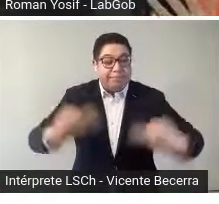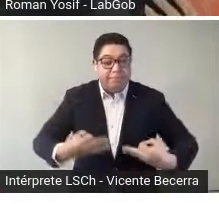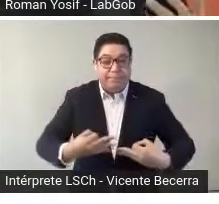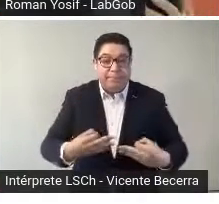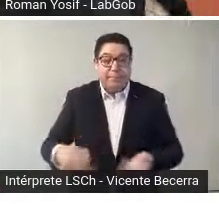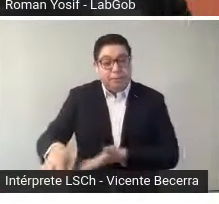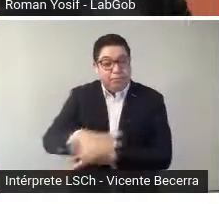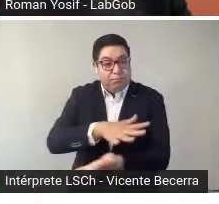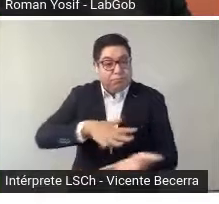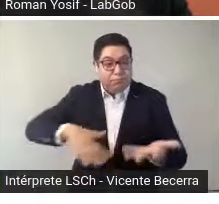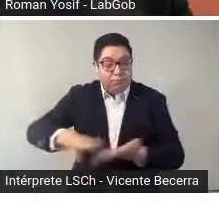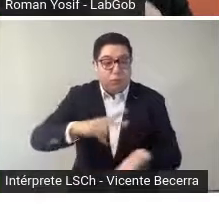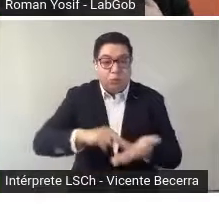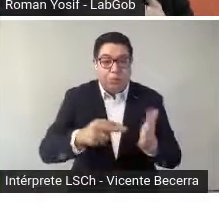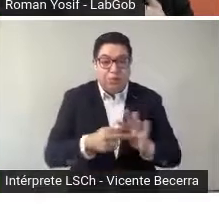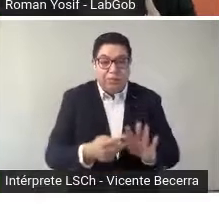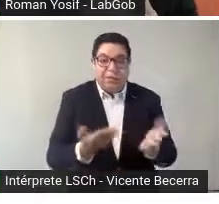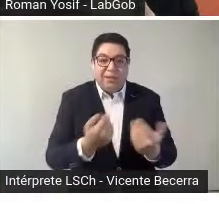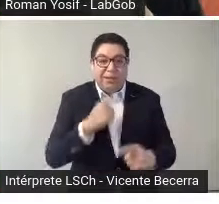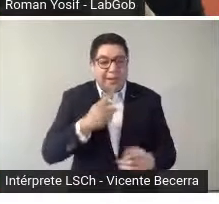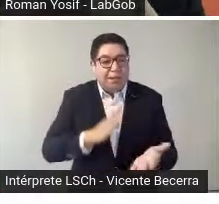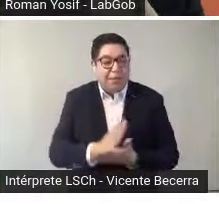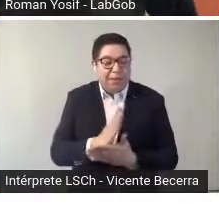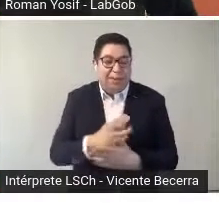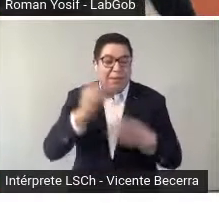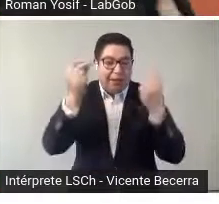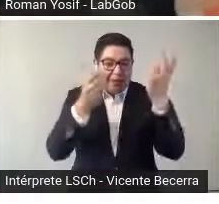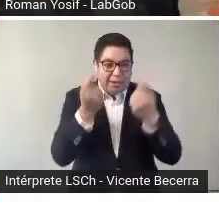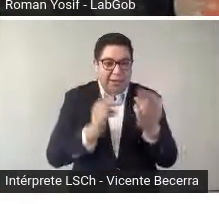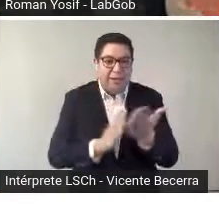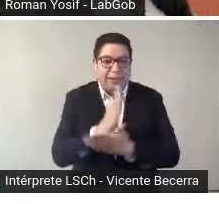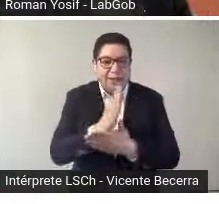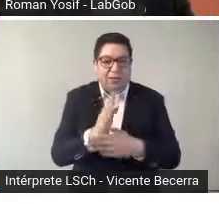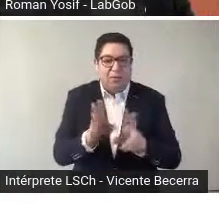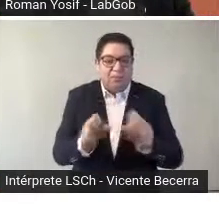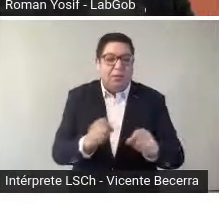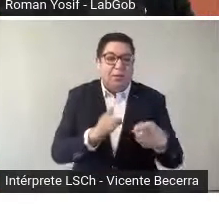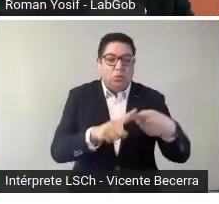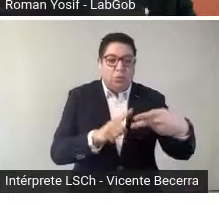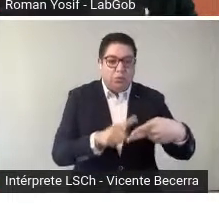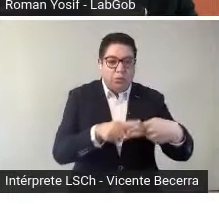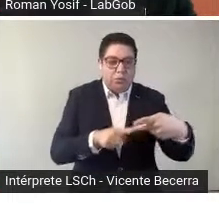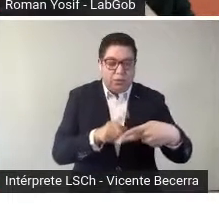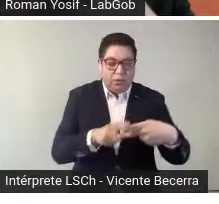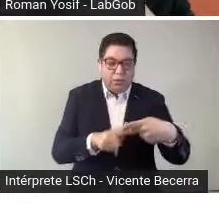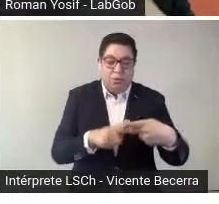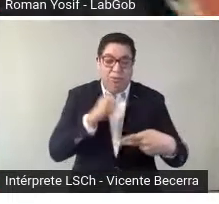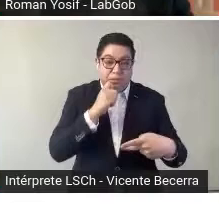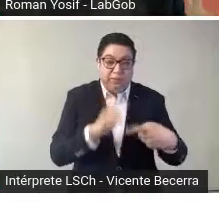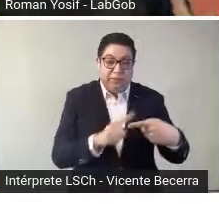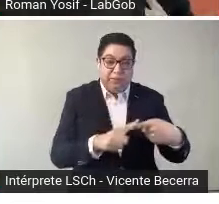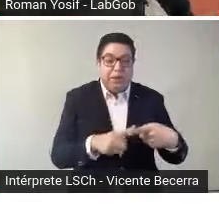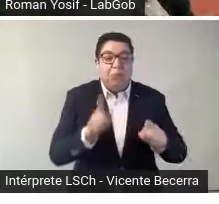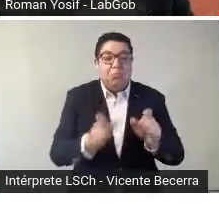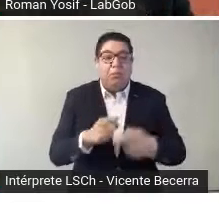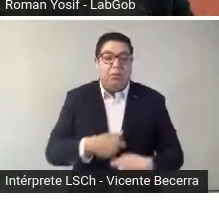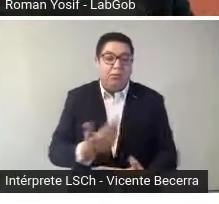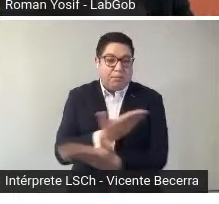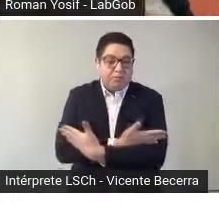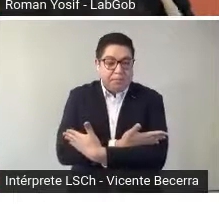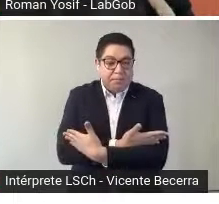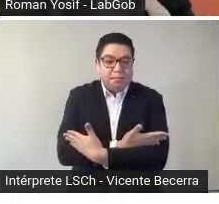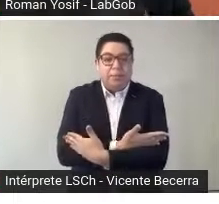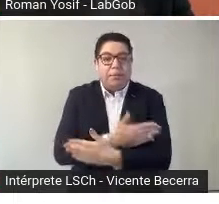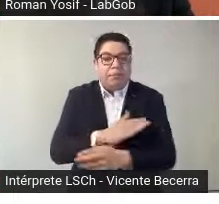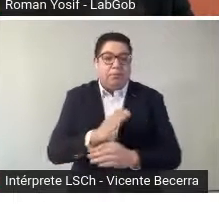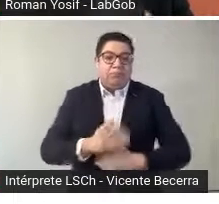se enfrentan innovando y se enfrentan innovando porque tenemos dos opciones. La opción de quedarnos inmovilizados frente